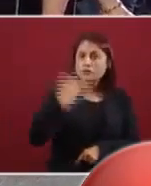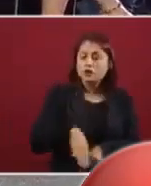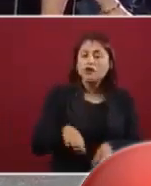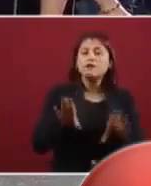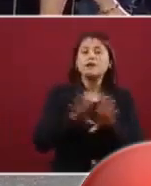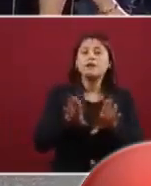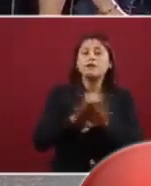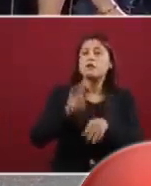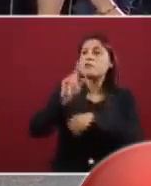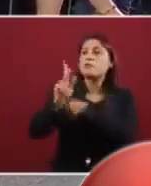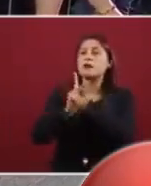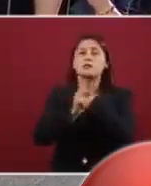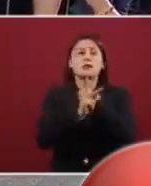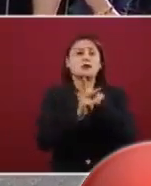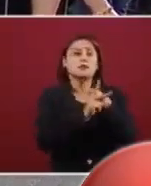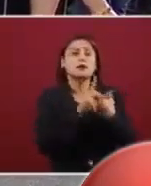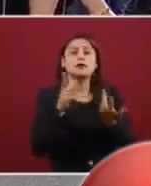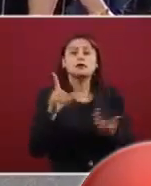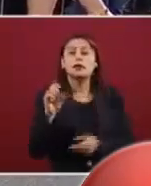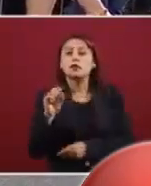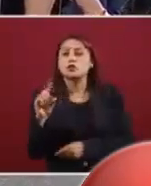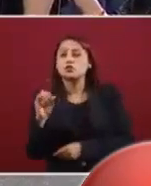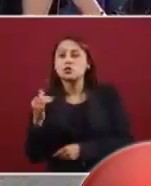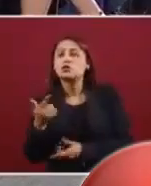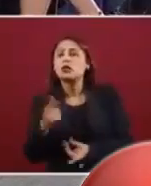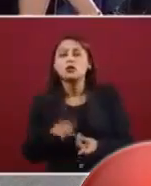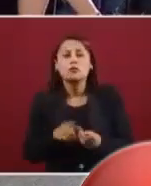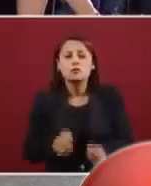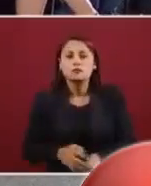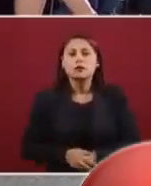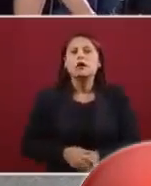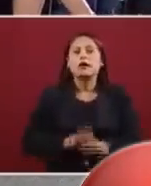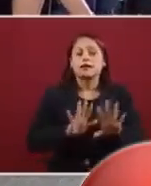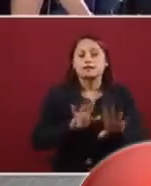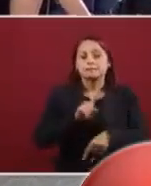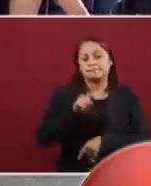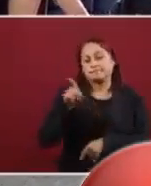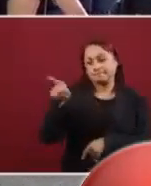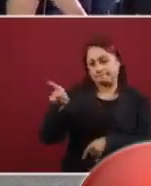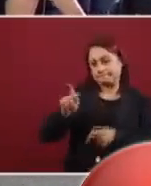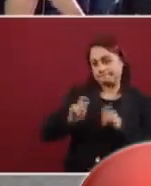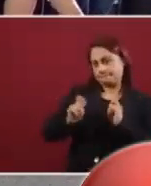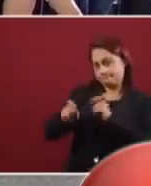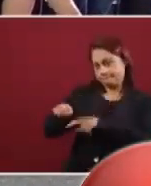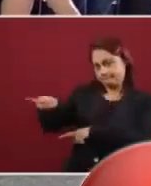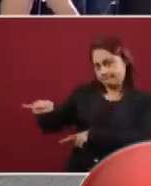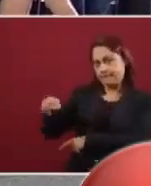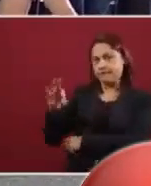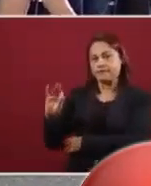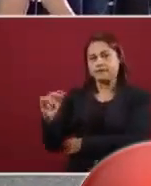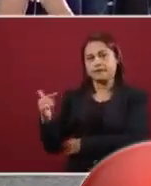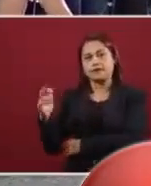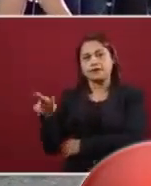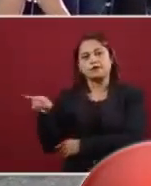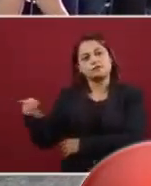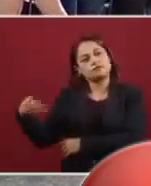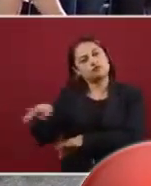tiene a su cargo la Fiscalía, es su trabajo, ¿veis?